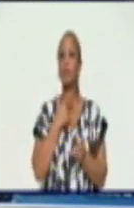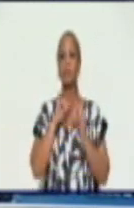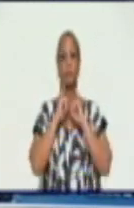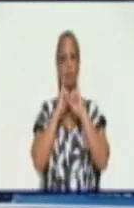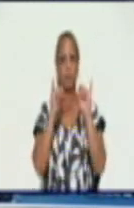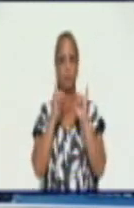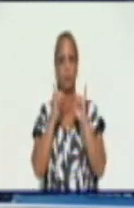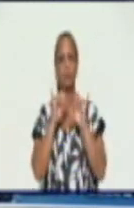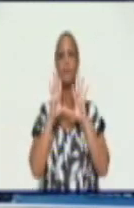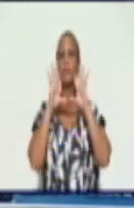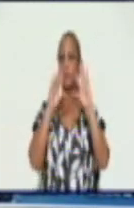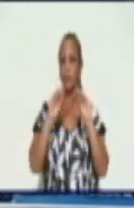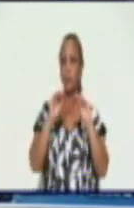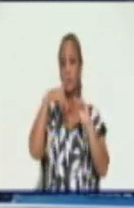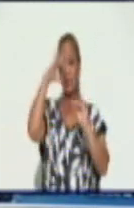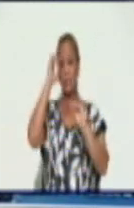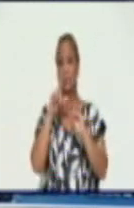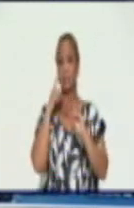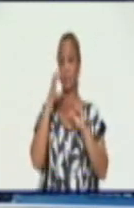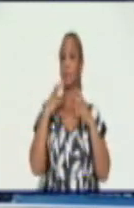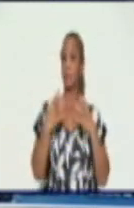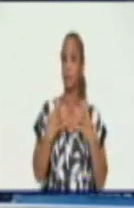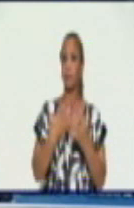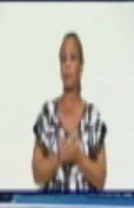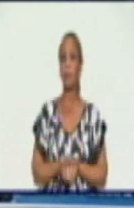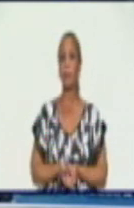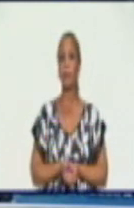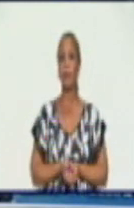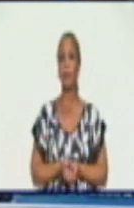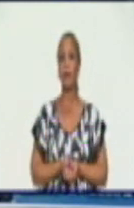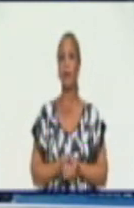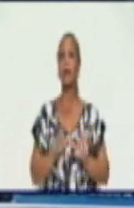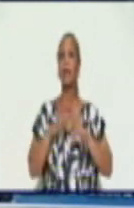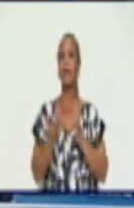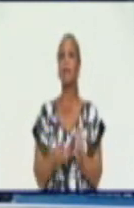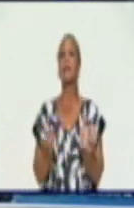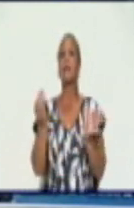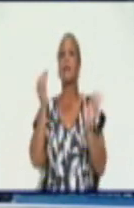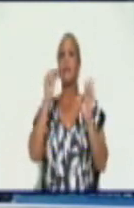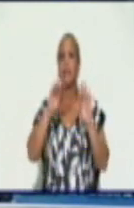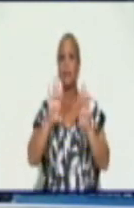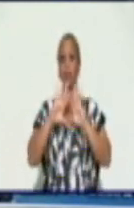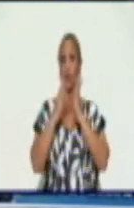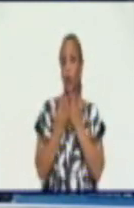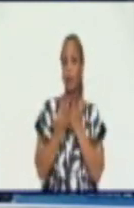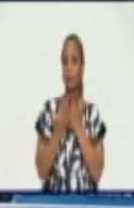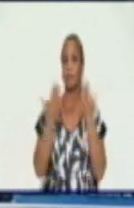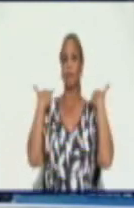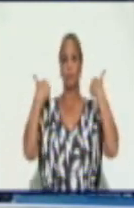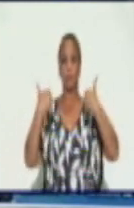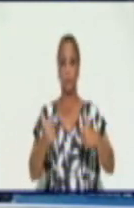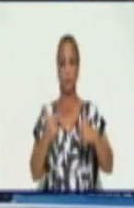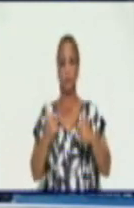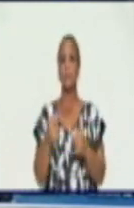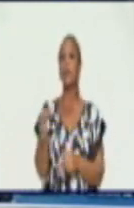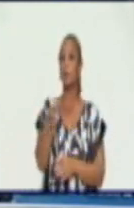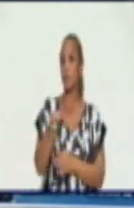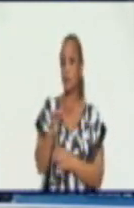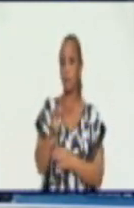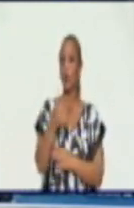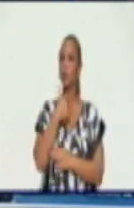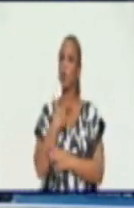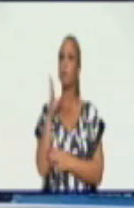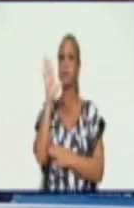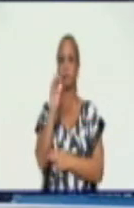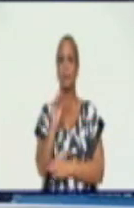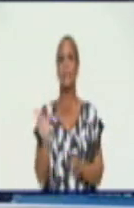es decisiva que toca a la estructura dirección del municipio y un el por qué yo ha hablado de